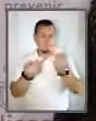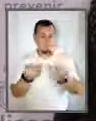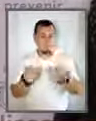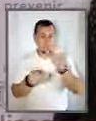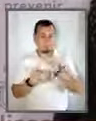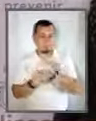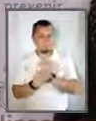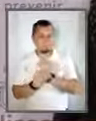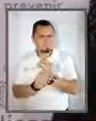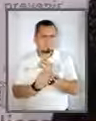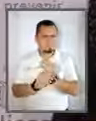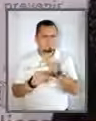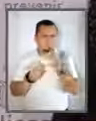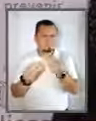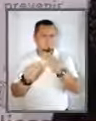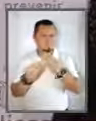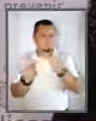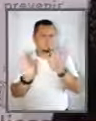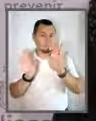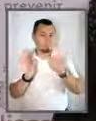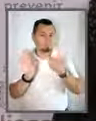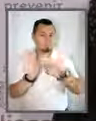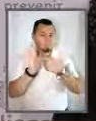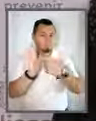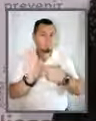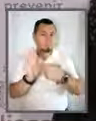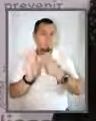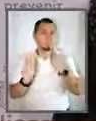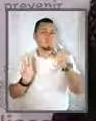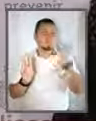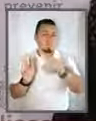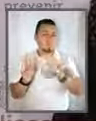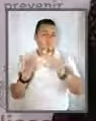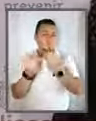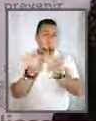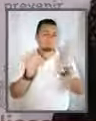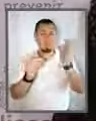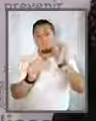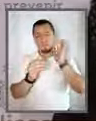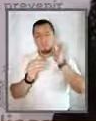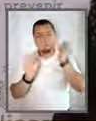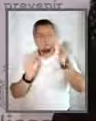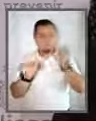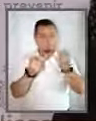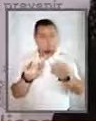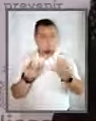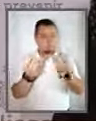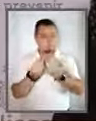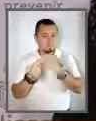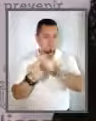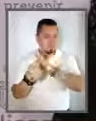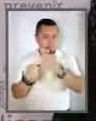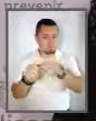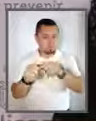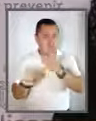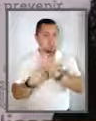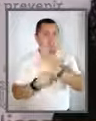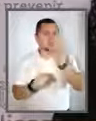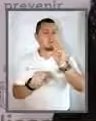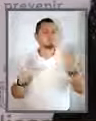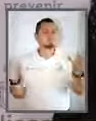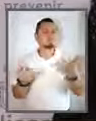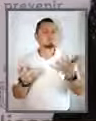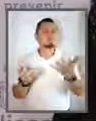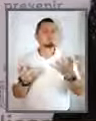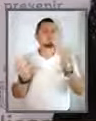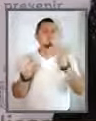de investigaciones, se presenta una denuncia a la Fiscalía del Estado, mediante la cual se hizo